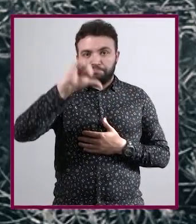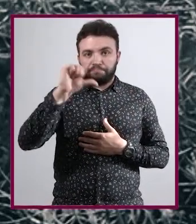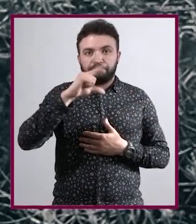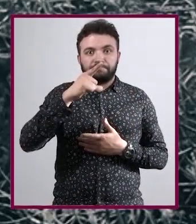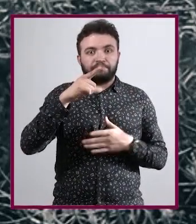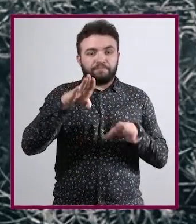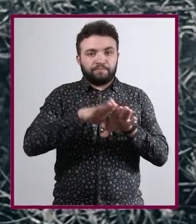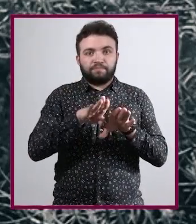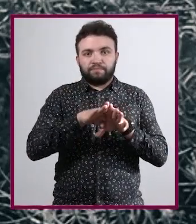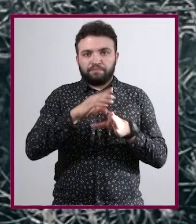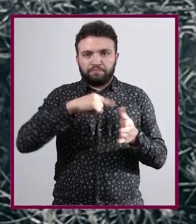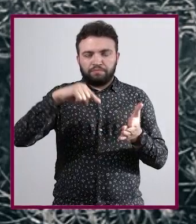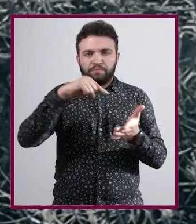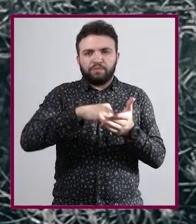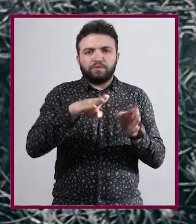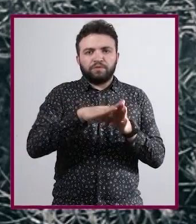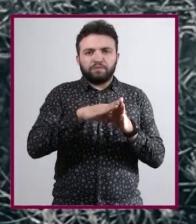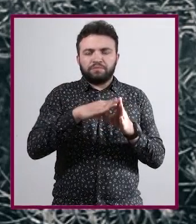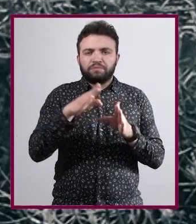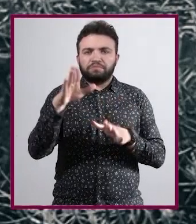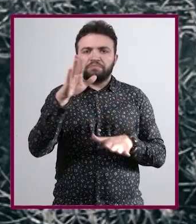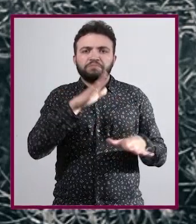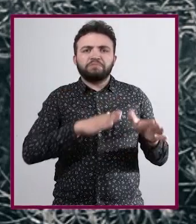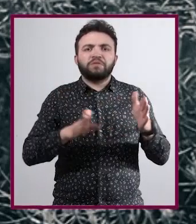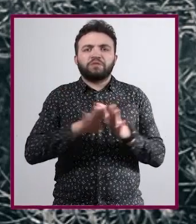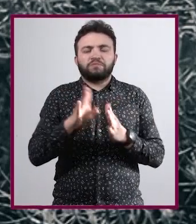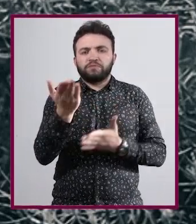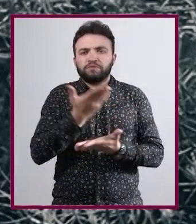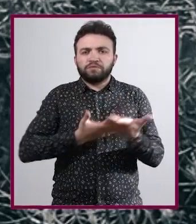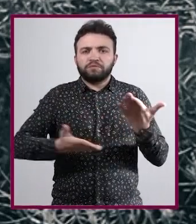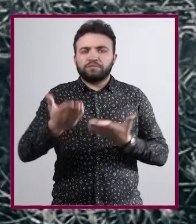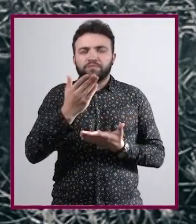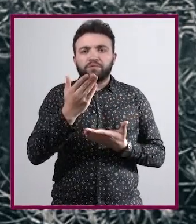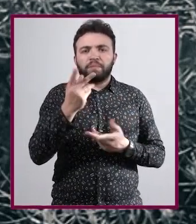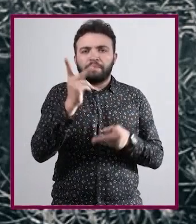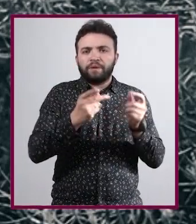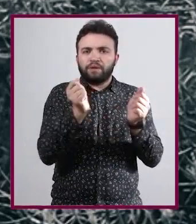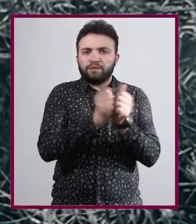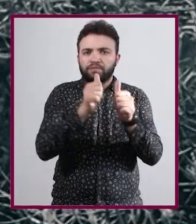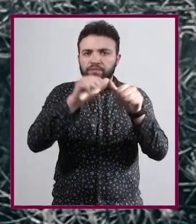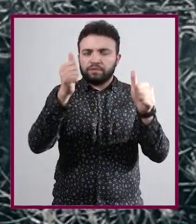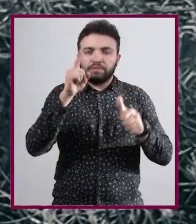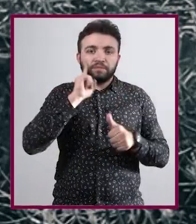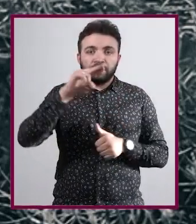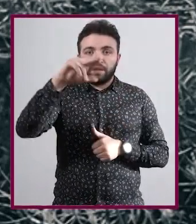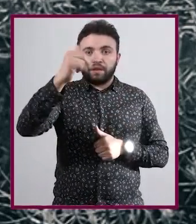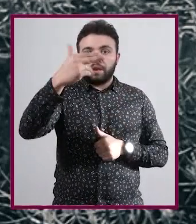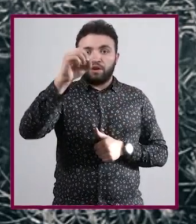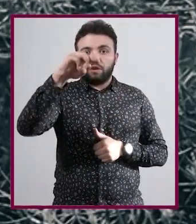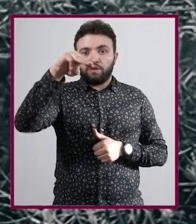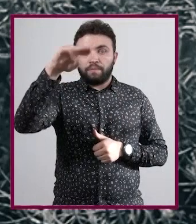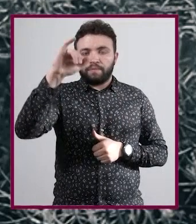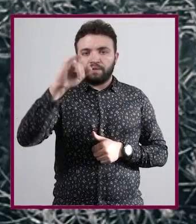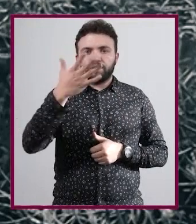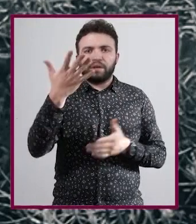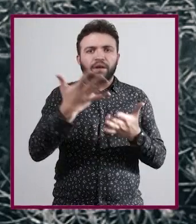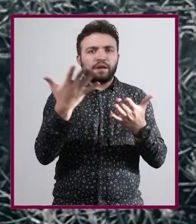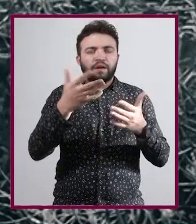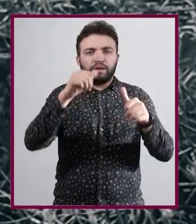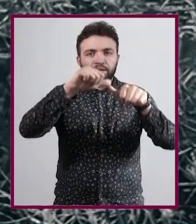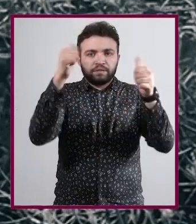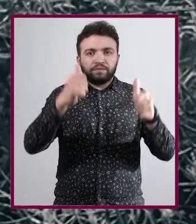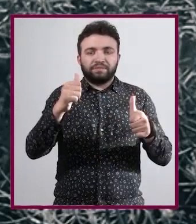de reflexión y construcción del conocimiento, vamos a platicar con la artista Naomi Rincón Gallardo, quien se describe como una artista